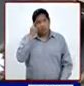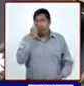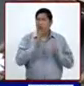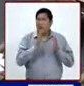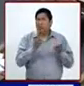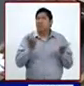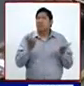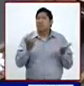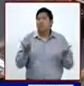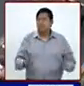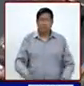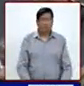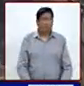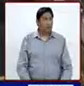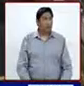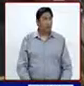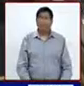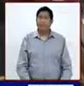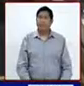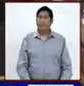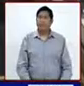eso.